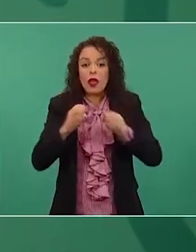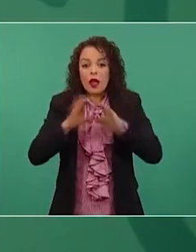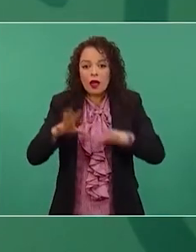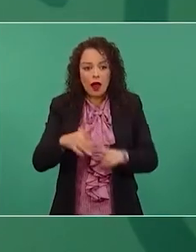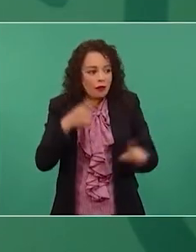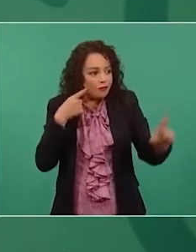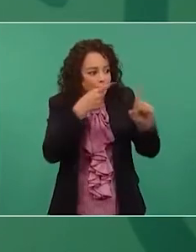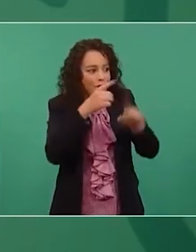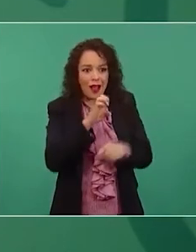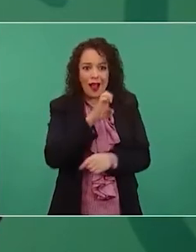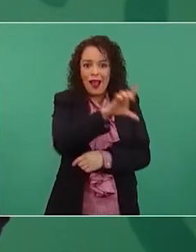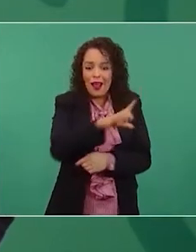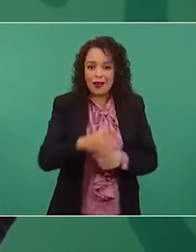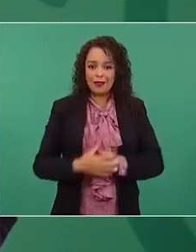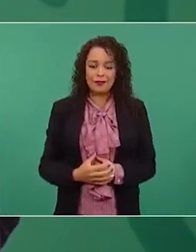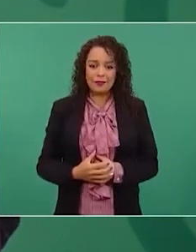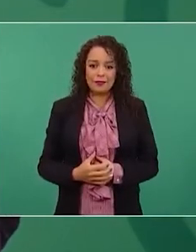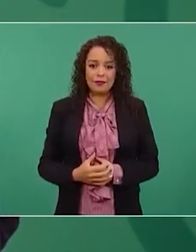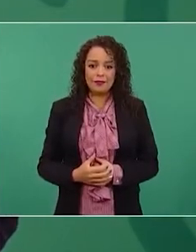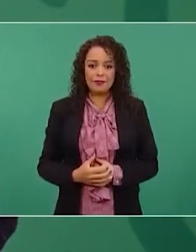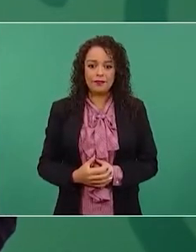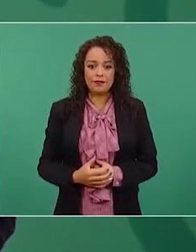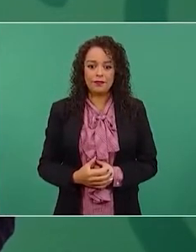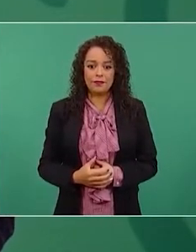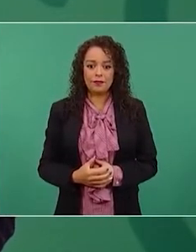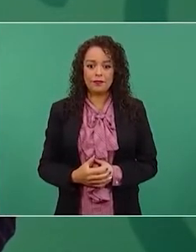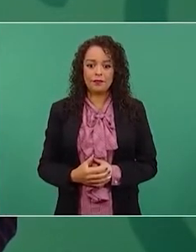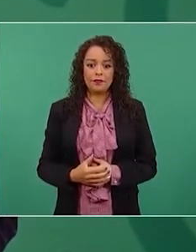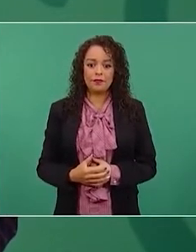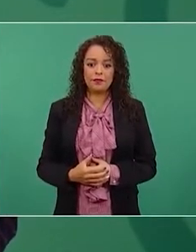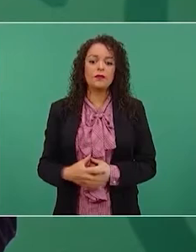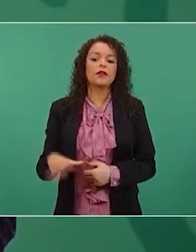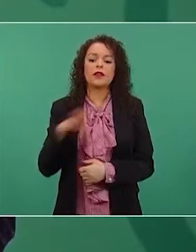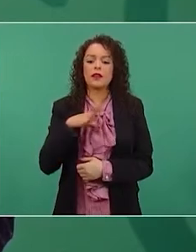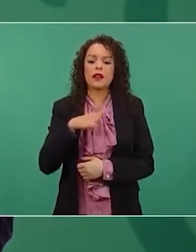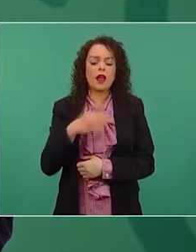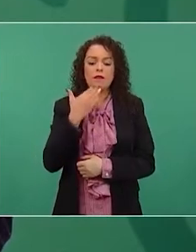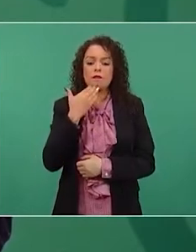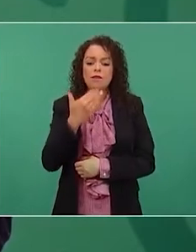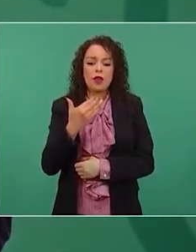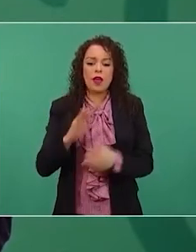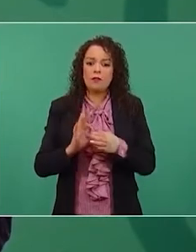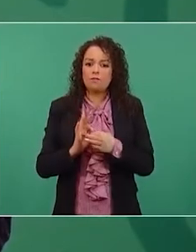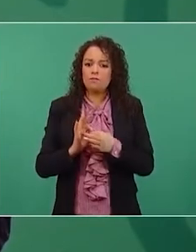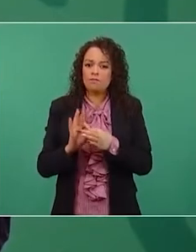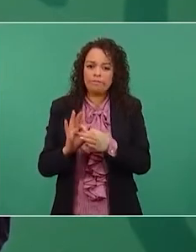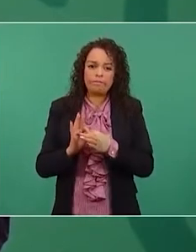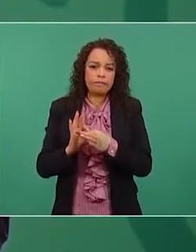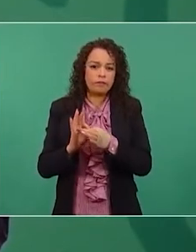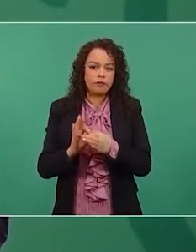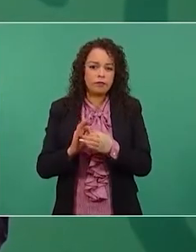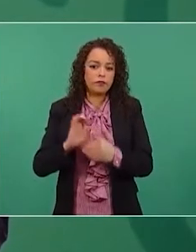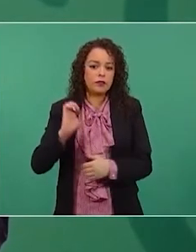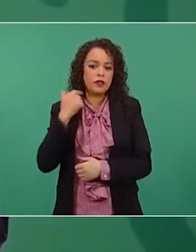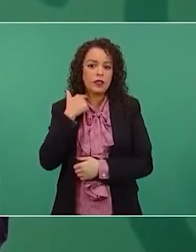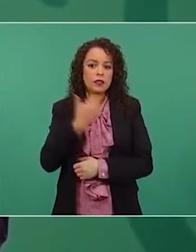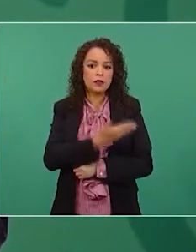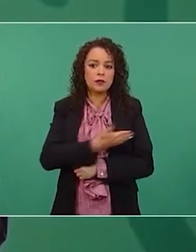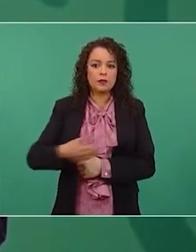Él estableció una muy buena relación con el expresidente Peña Nieto.